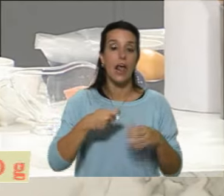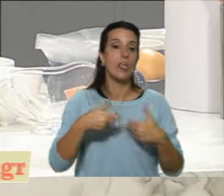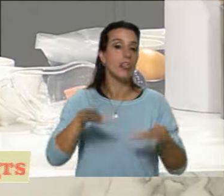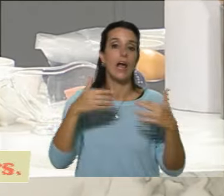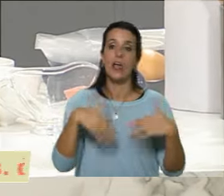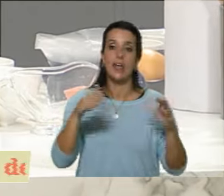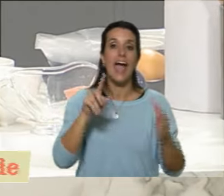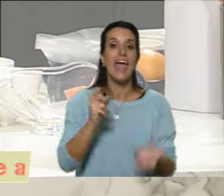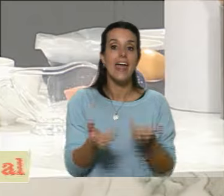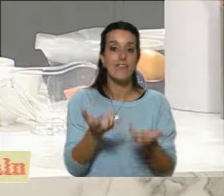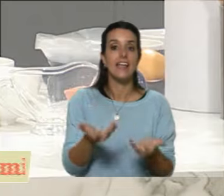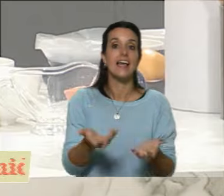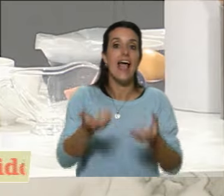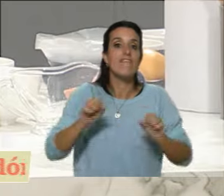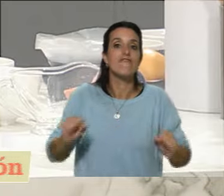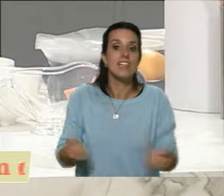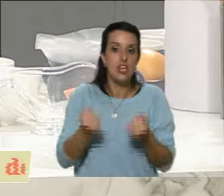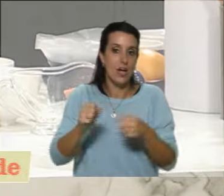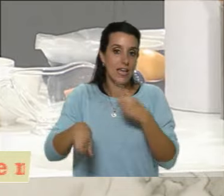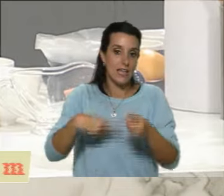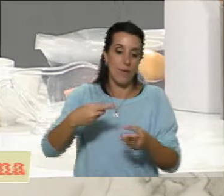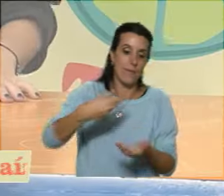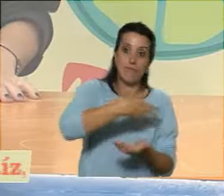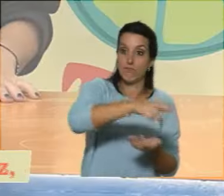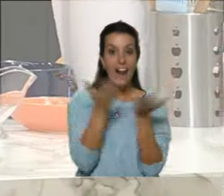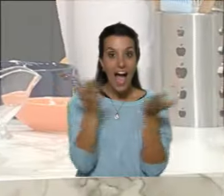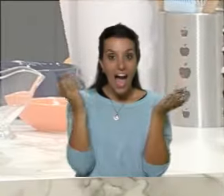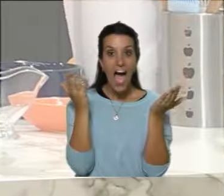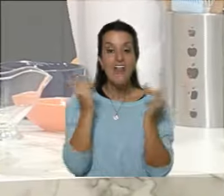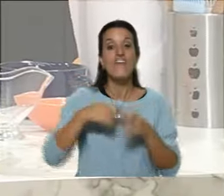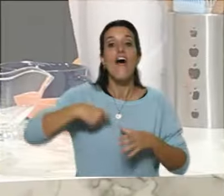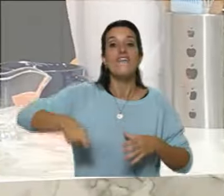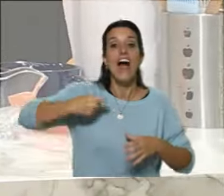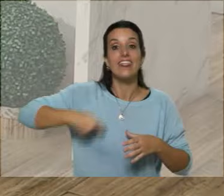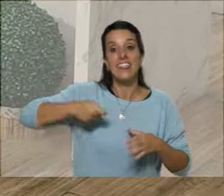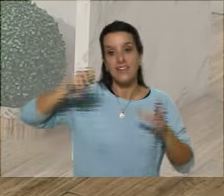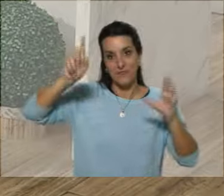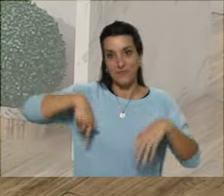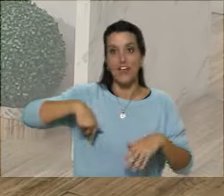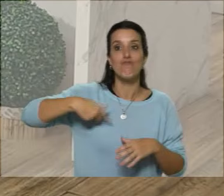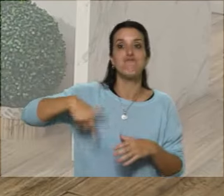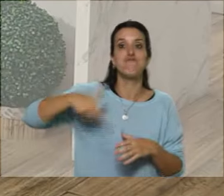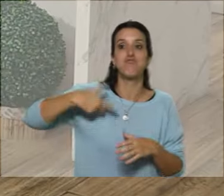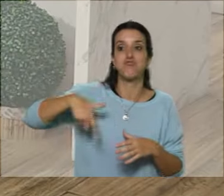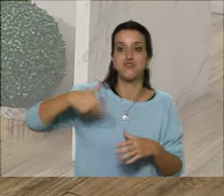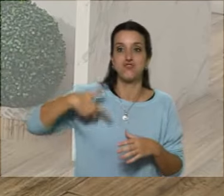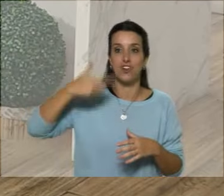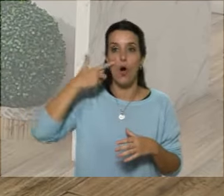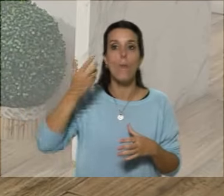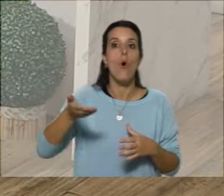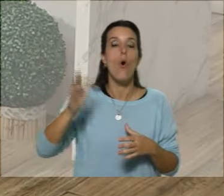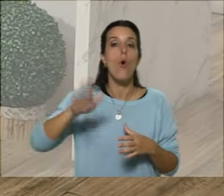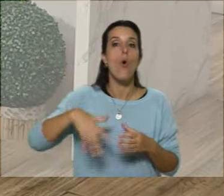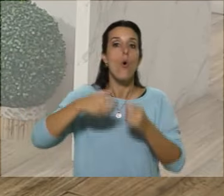hasta que empiece a hervir, ahí lo sacás, lo enfriás y después se lo vamos a poner a la torta. Un éxito. ¿Quién viene conmigo? Vamos. Vamos, dale, ¿qué hacemos? ¿Qué pusimos? ¿Los huevos?